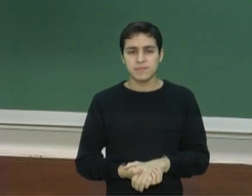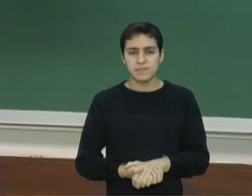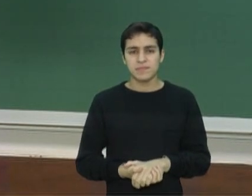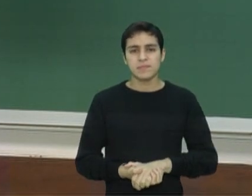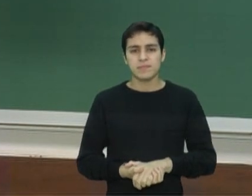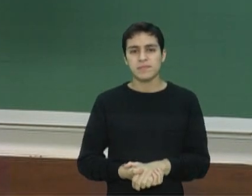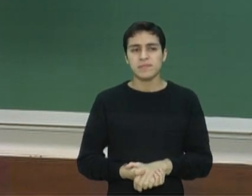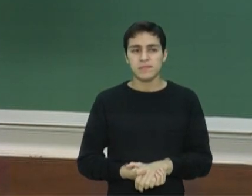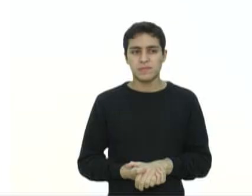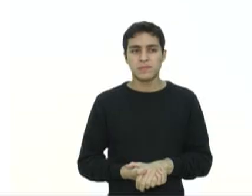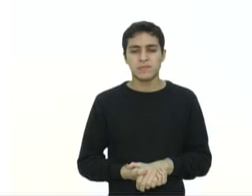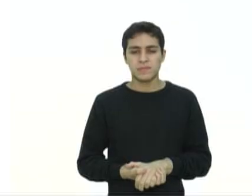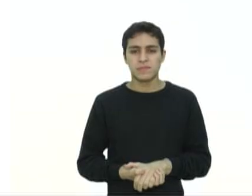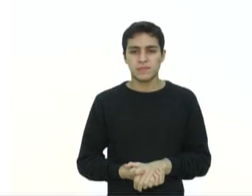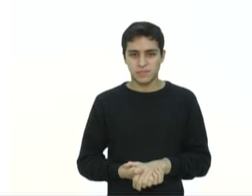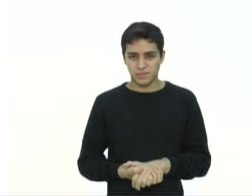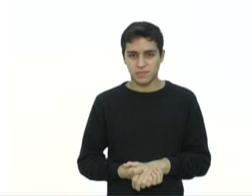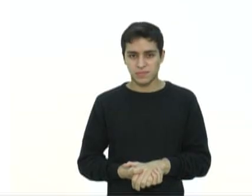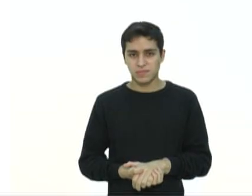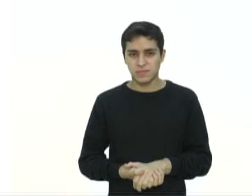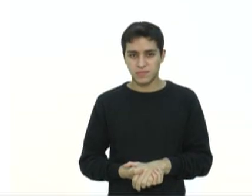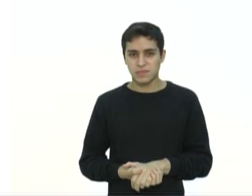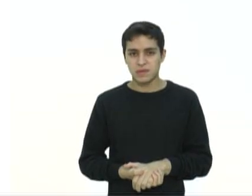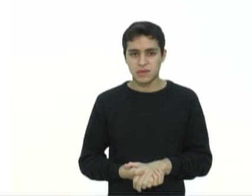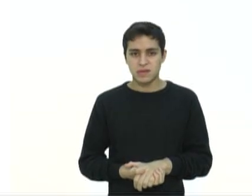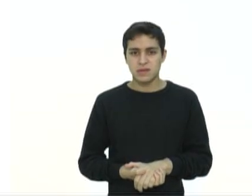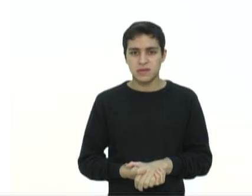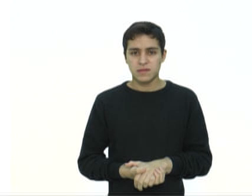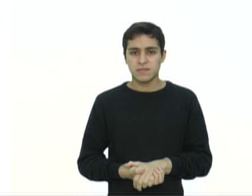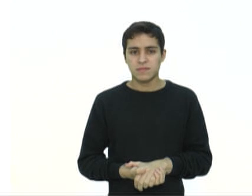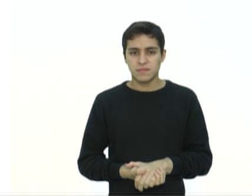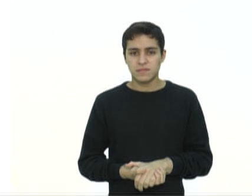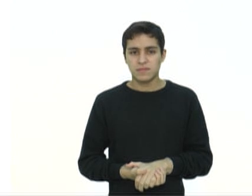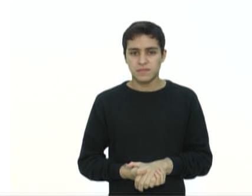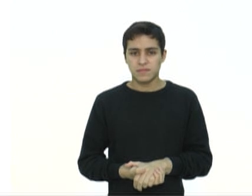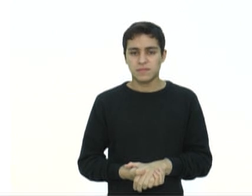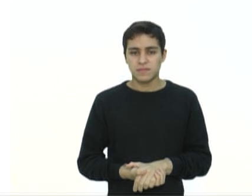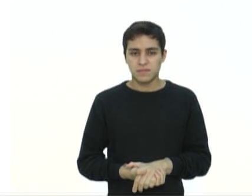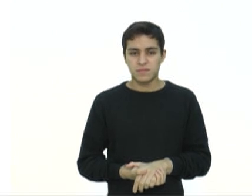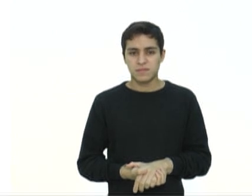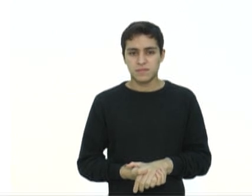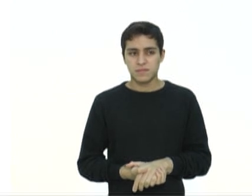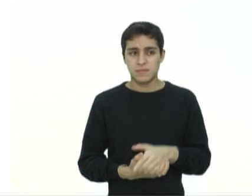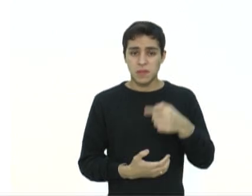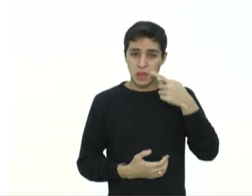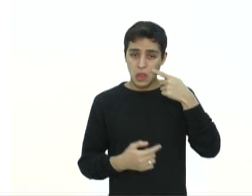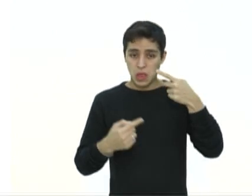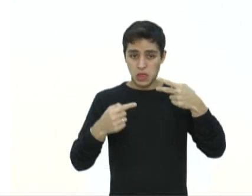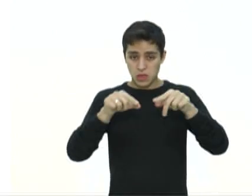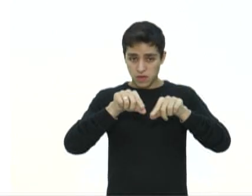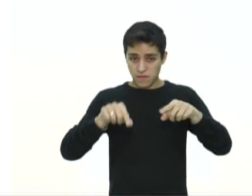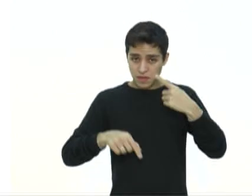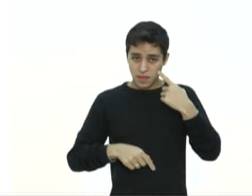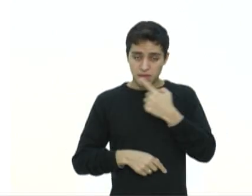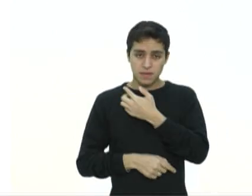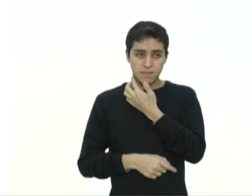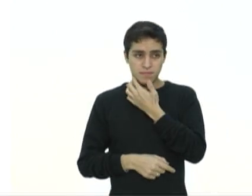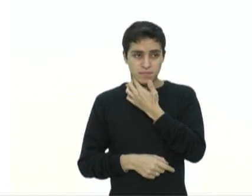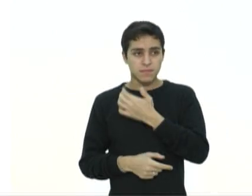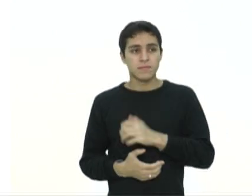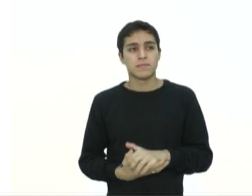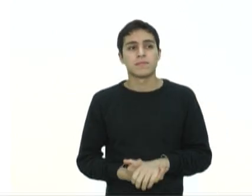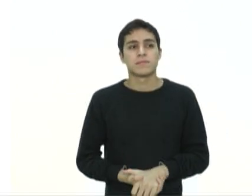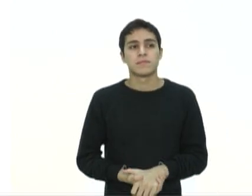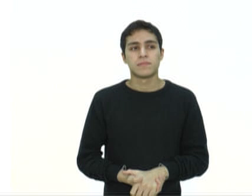también. Esta casa necesita una mano de pintura en su. Y la segunda oración, tú